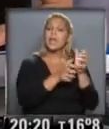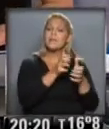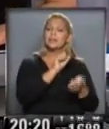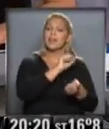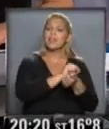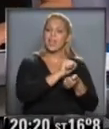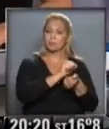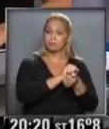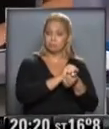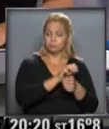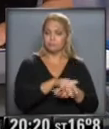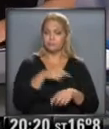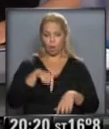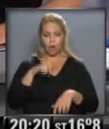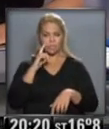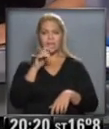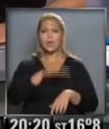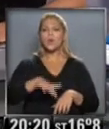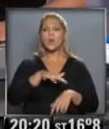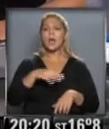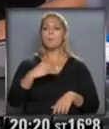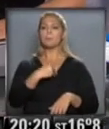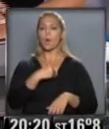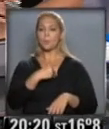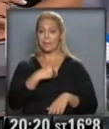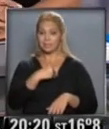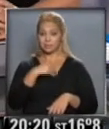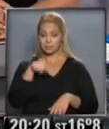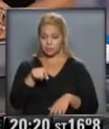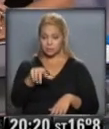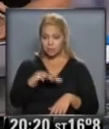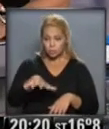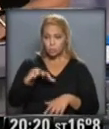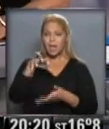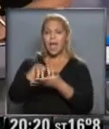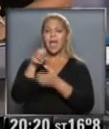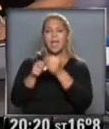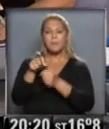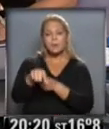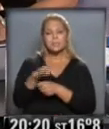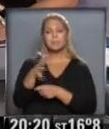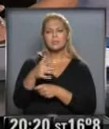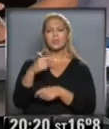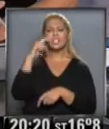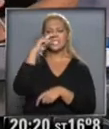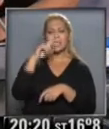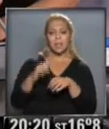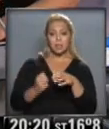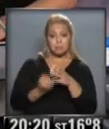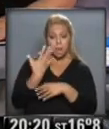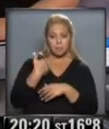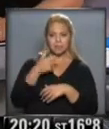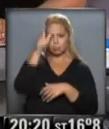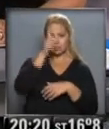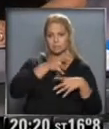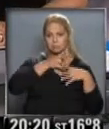ocurrió en el día de hoy, Pablo. Efectivamente, en el barrio de Pompeya, allí está ubicada esta cooperativa. Alrededor de las 7 de la mañana ingresaron los